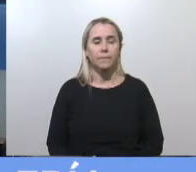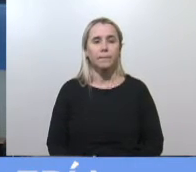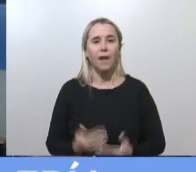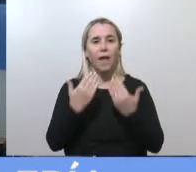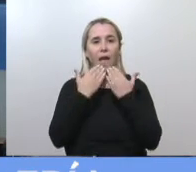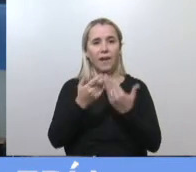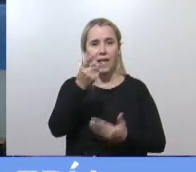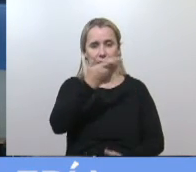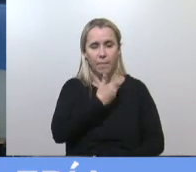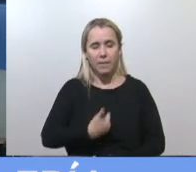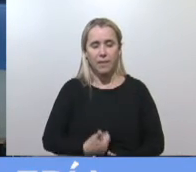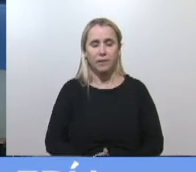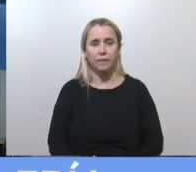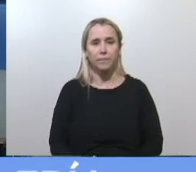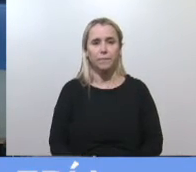Gracias, señor presidente.